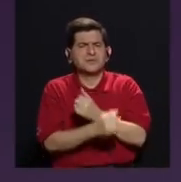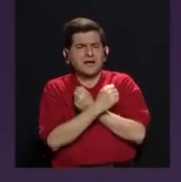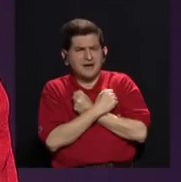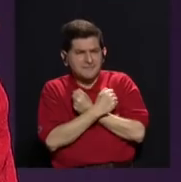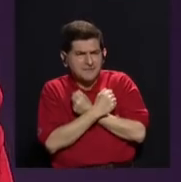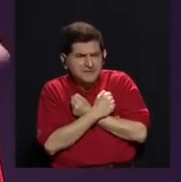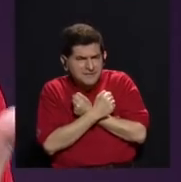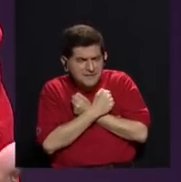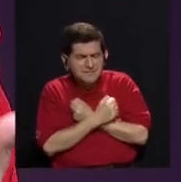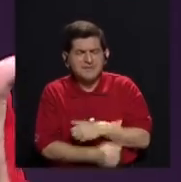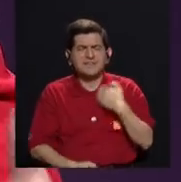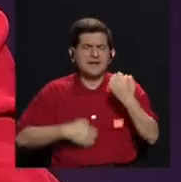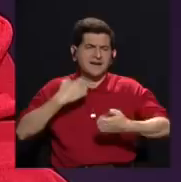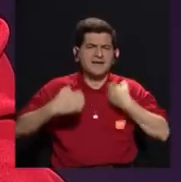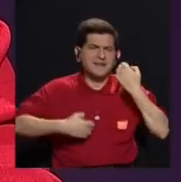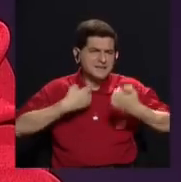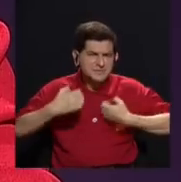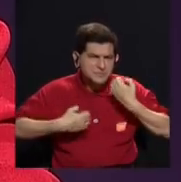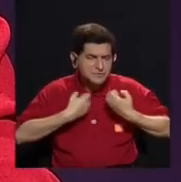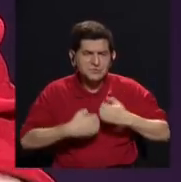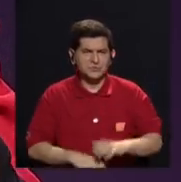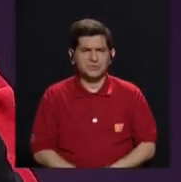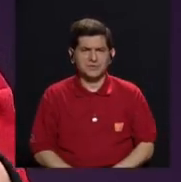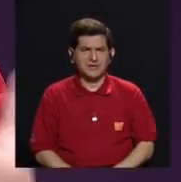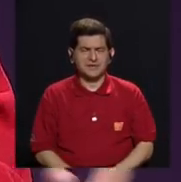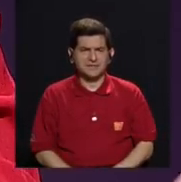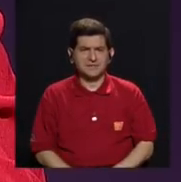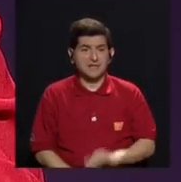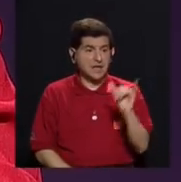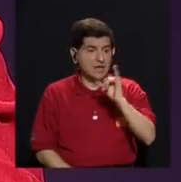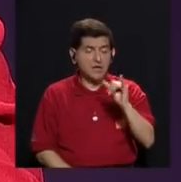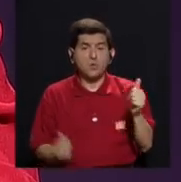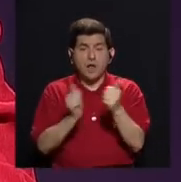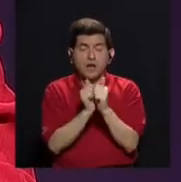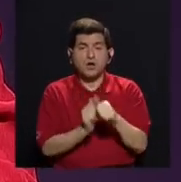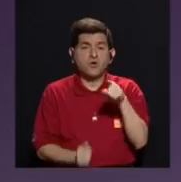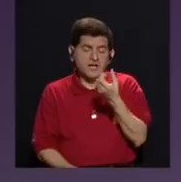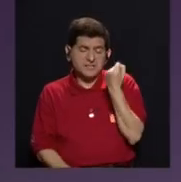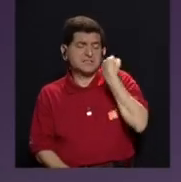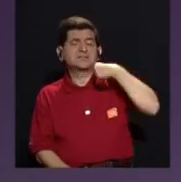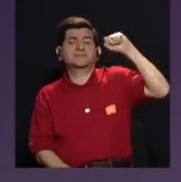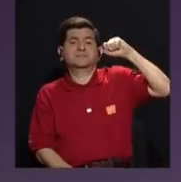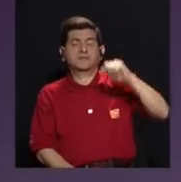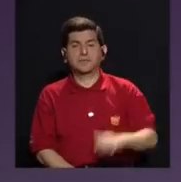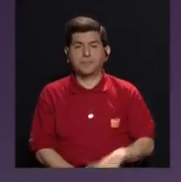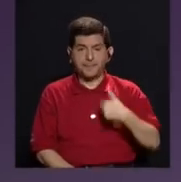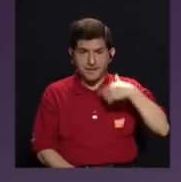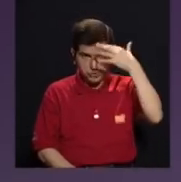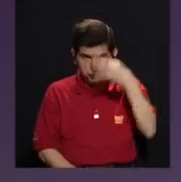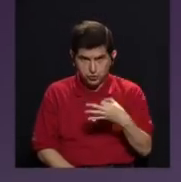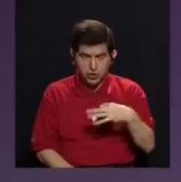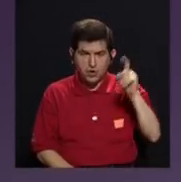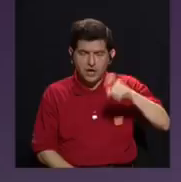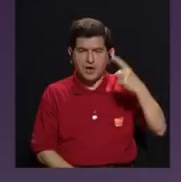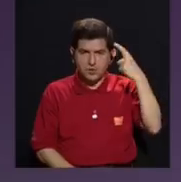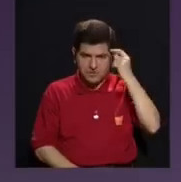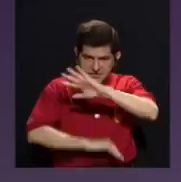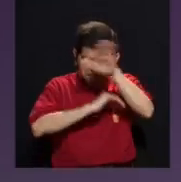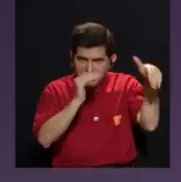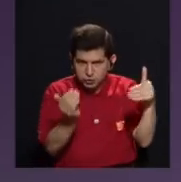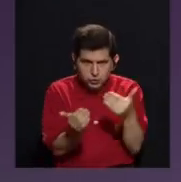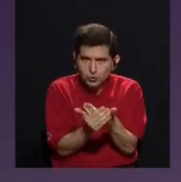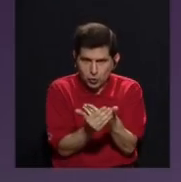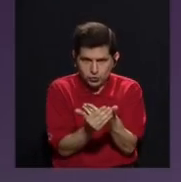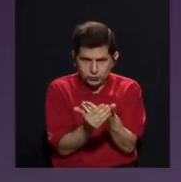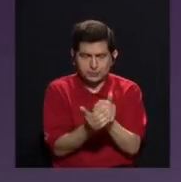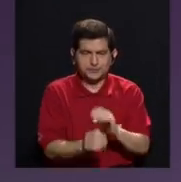del de las emociones con con también con la rebeldía claro yo creo que tenemos que pensar todas